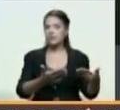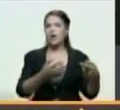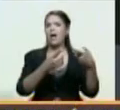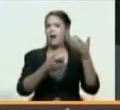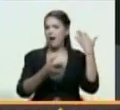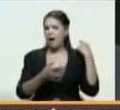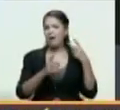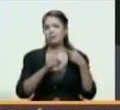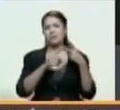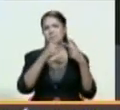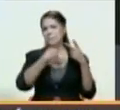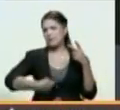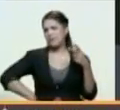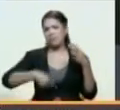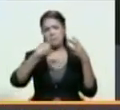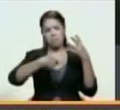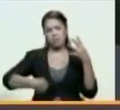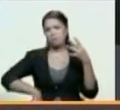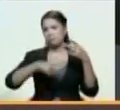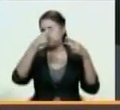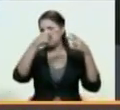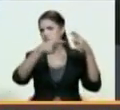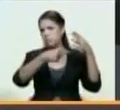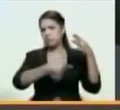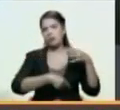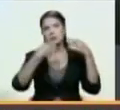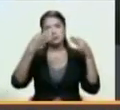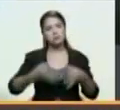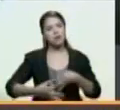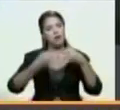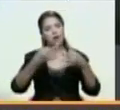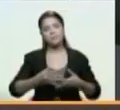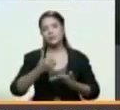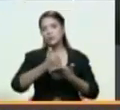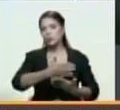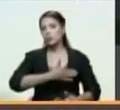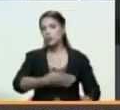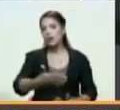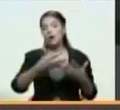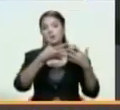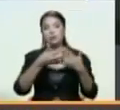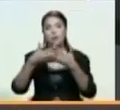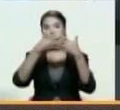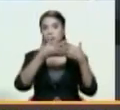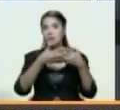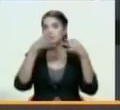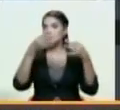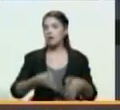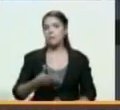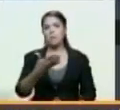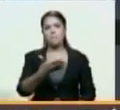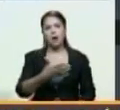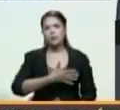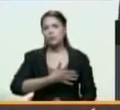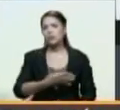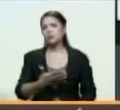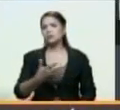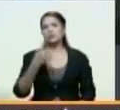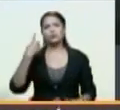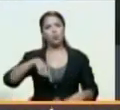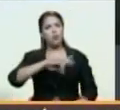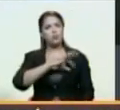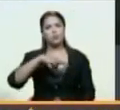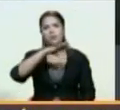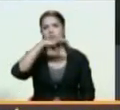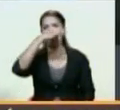Clinton, Bush, Obama y presidente Trump. Siempre hemos extendido no solamente nuestra mano, sino nuestros brazos, nuestras